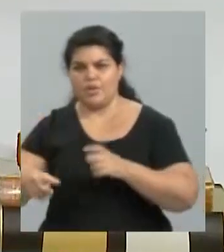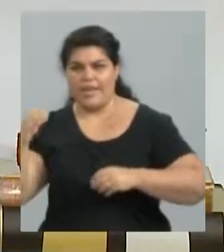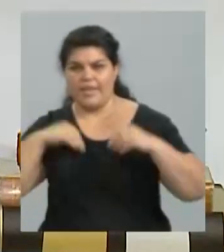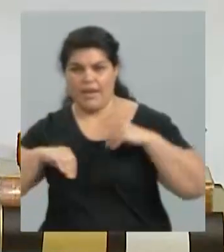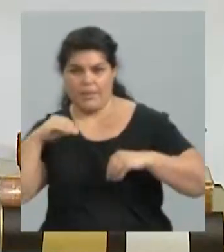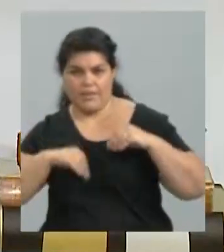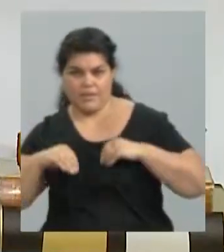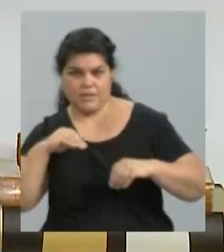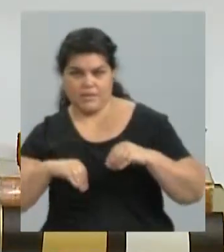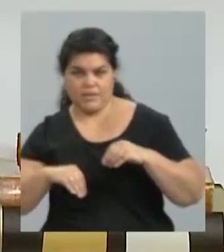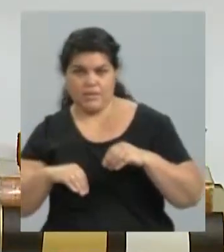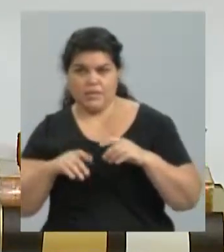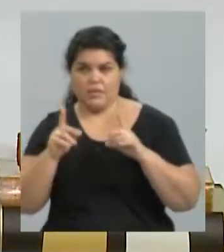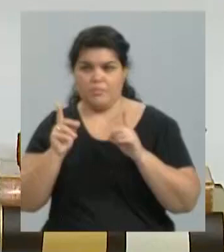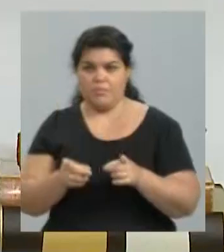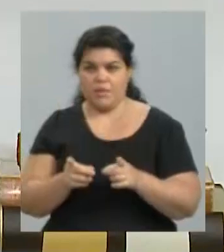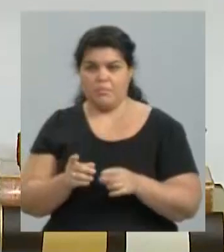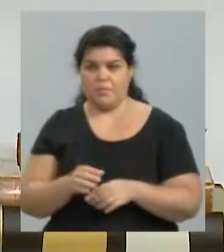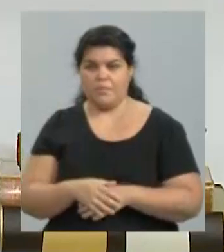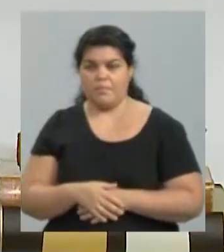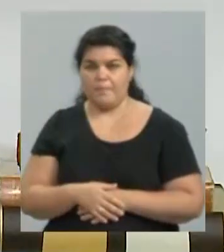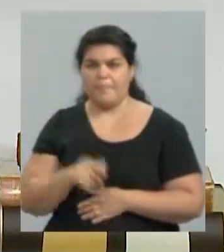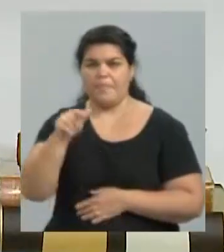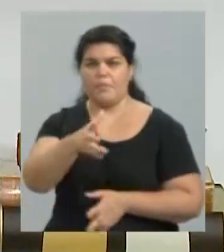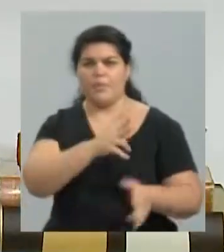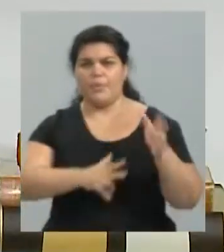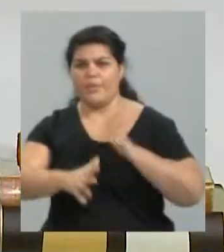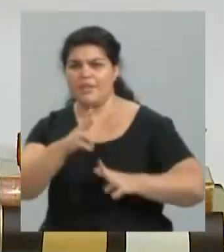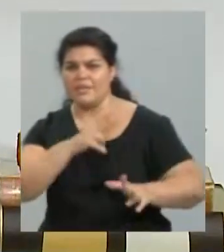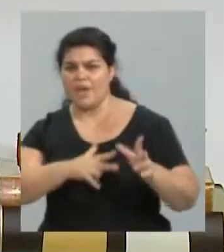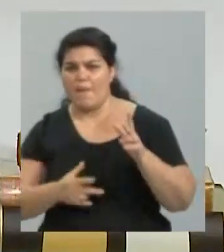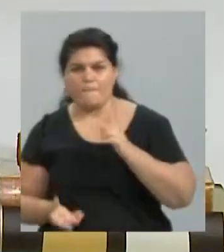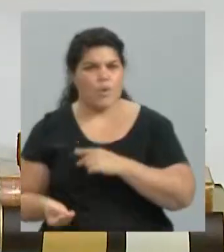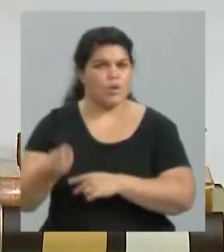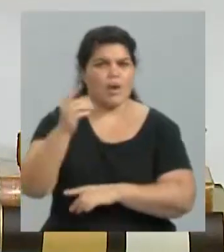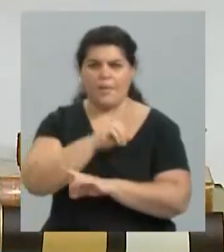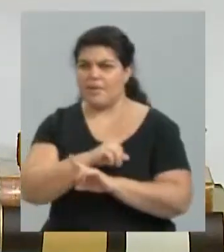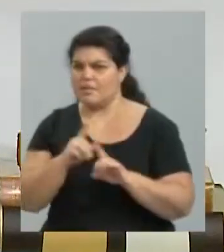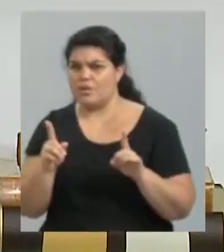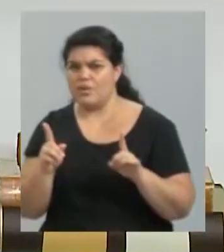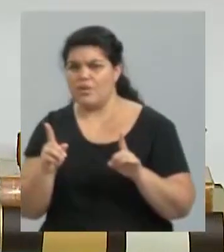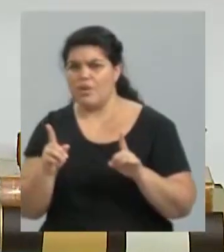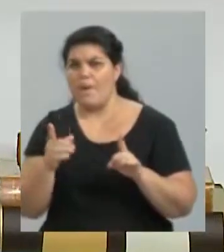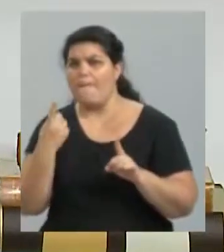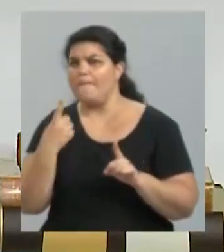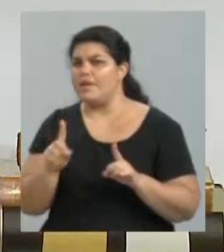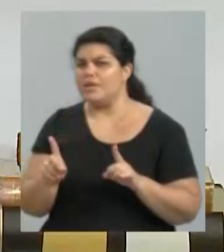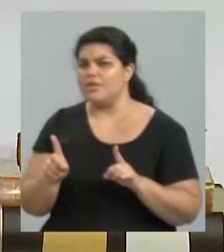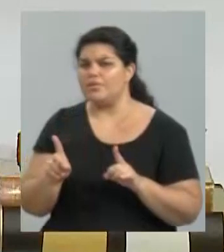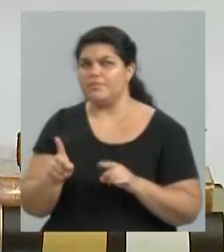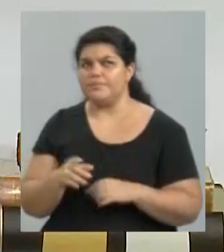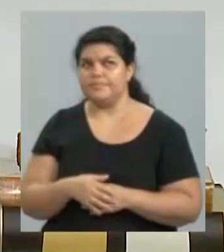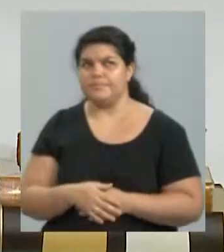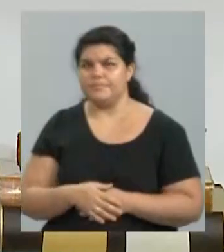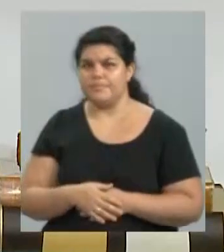travestis y decías que no es mucho porque generalmente el camino que esas personas suponen que es